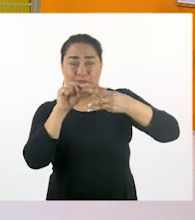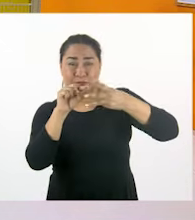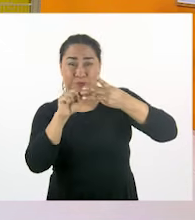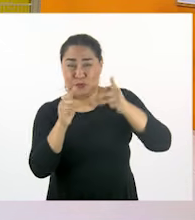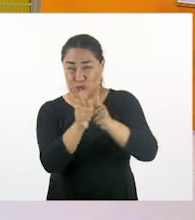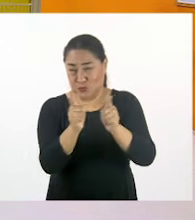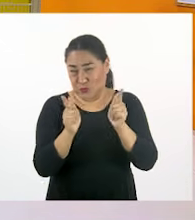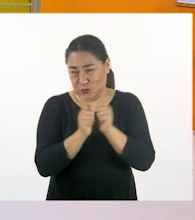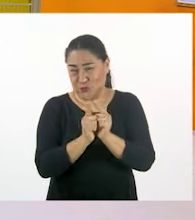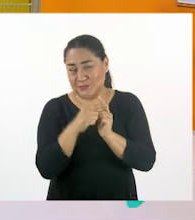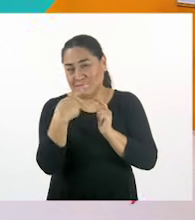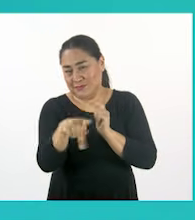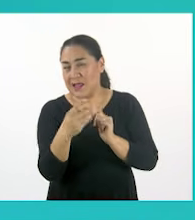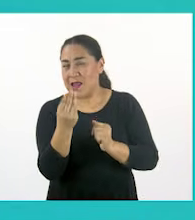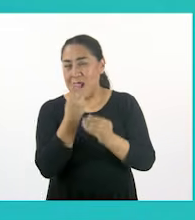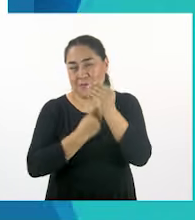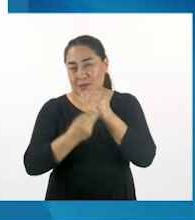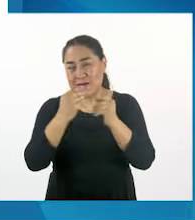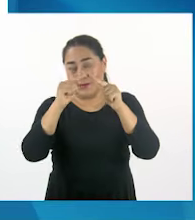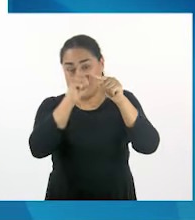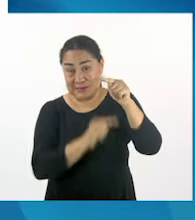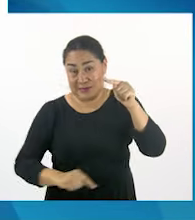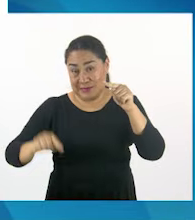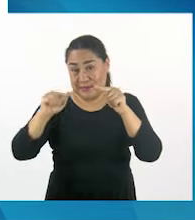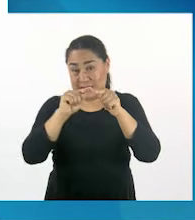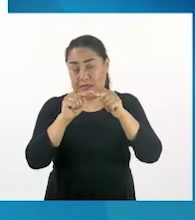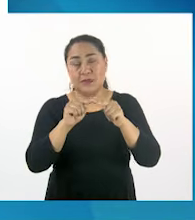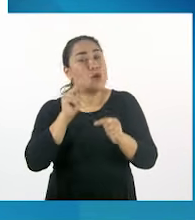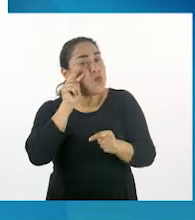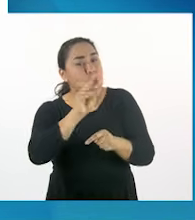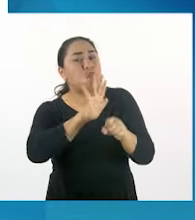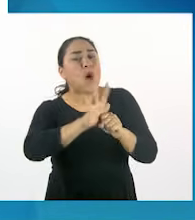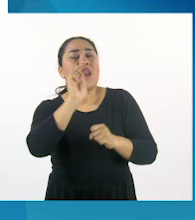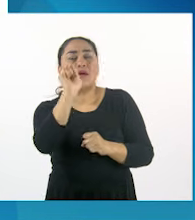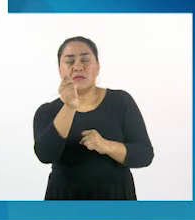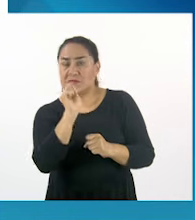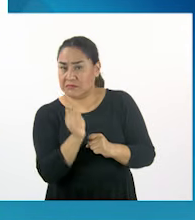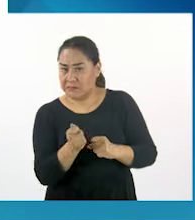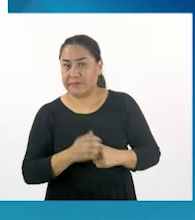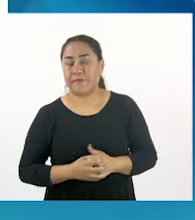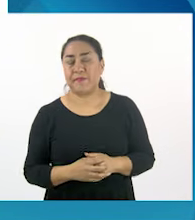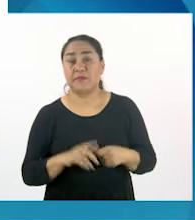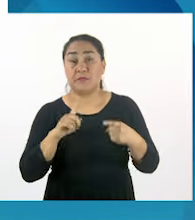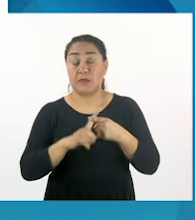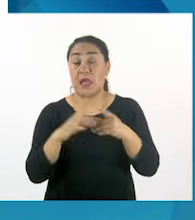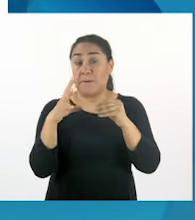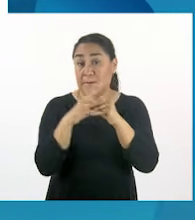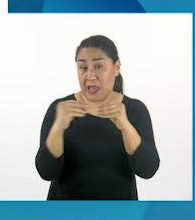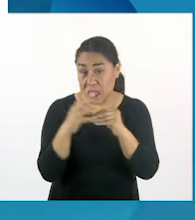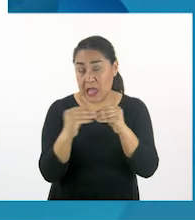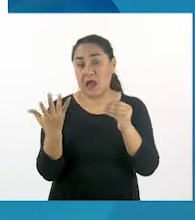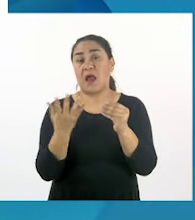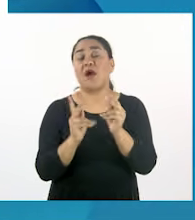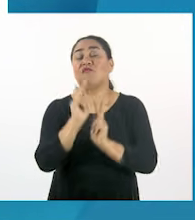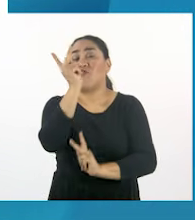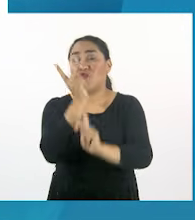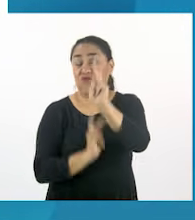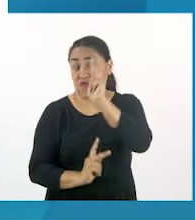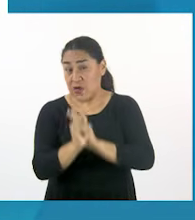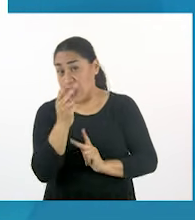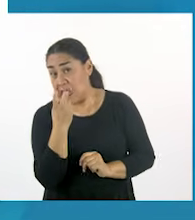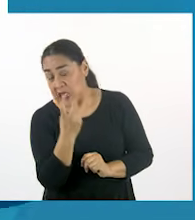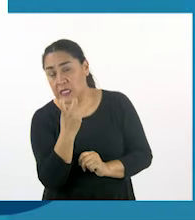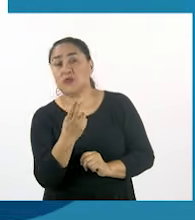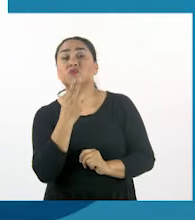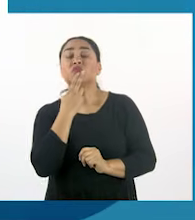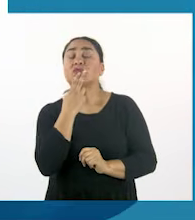alimentos que se integran en el plato del bien comer son los siguientes. Las verduras y frutas que son fuente